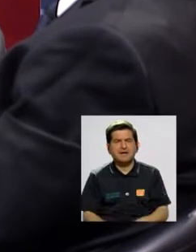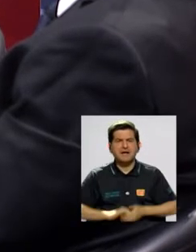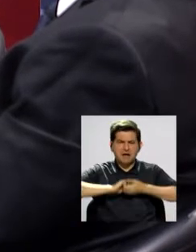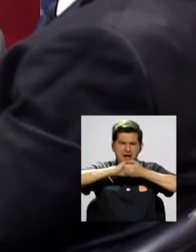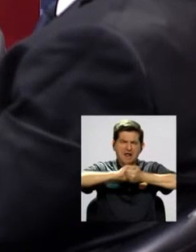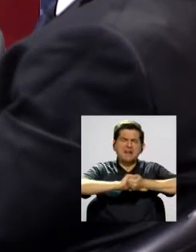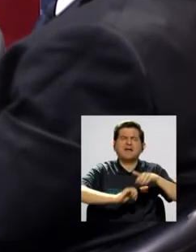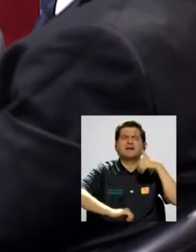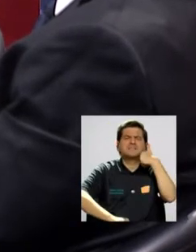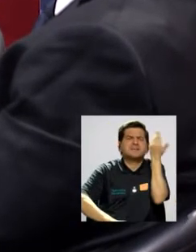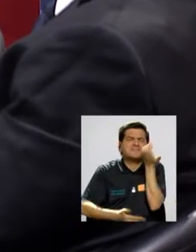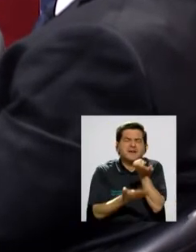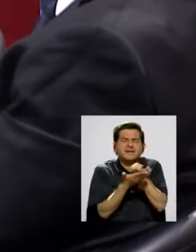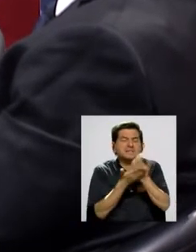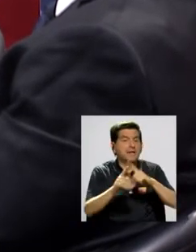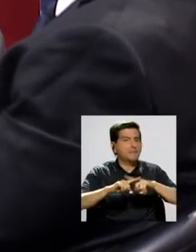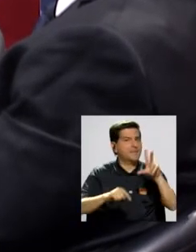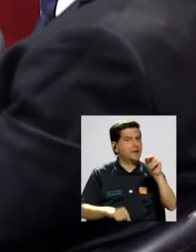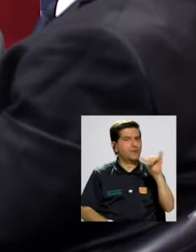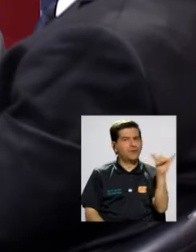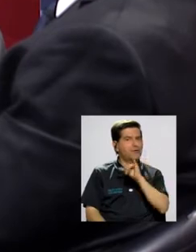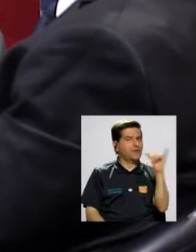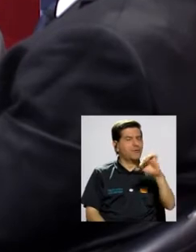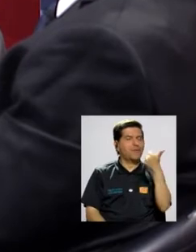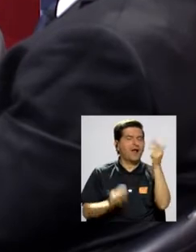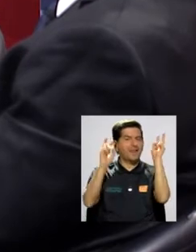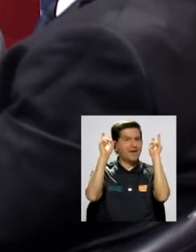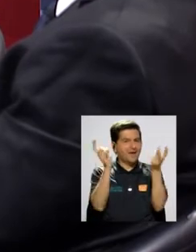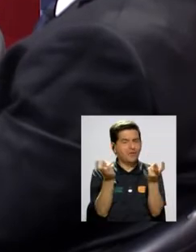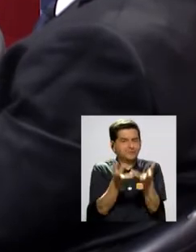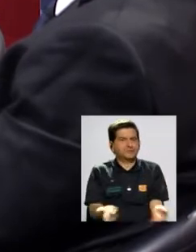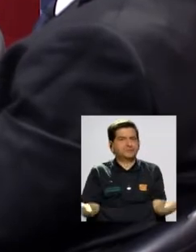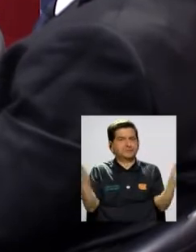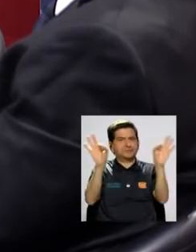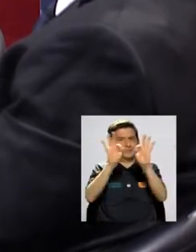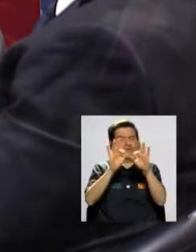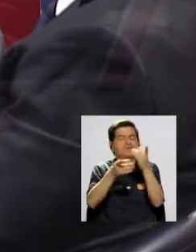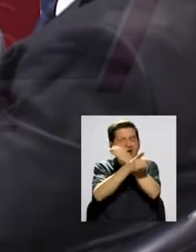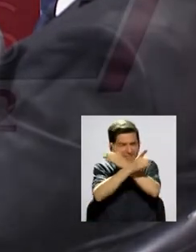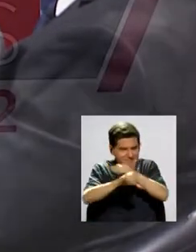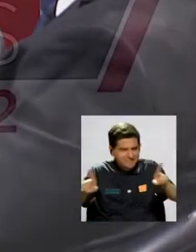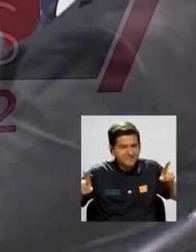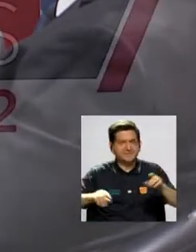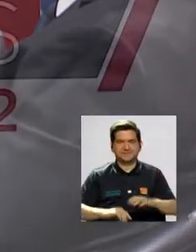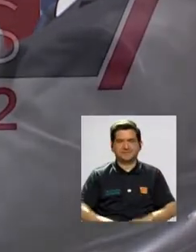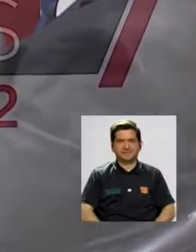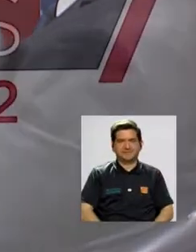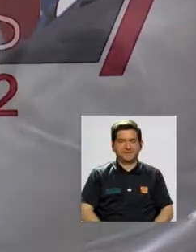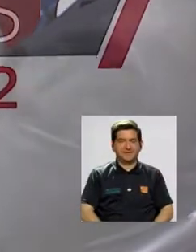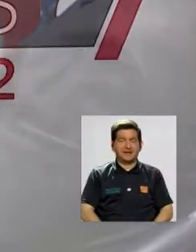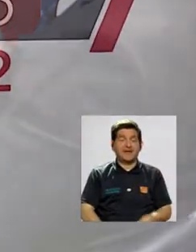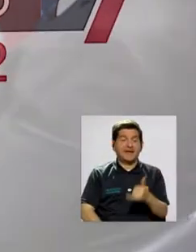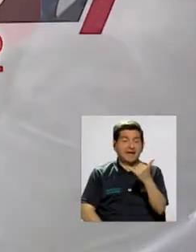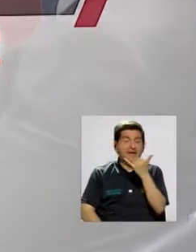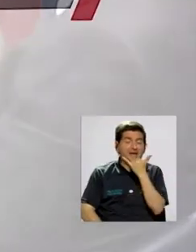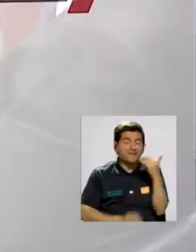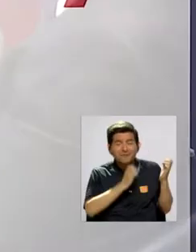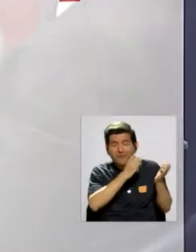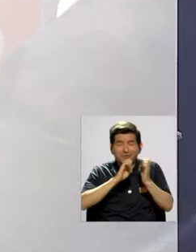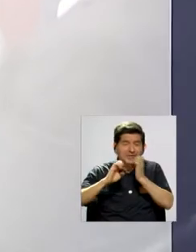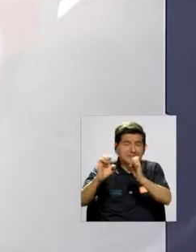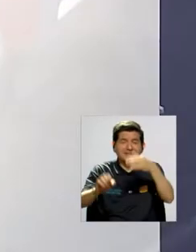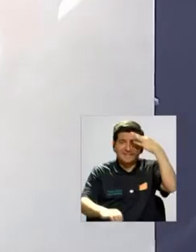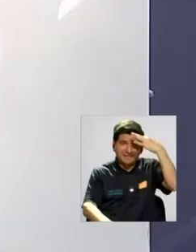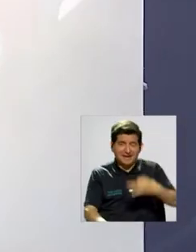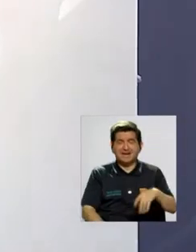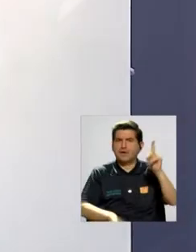alianzas fáciles en torno a lo económico, pero no así en torno a otros temas sustanciales para nuestra democracia, es un error estratégico, me parece.